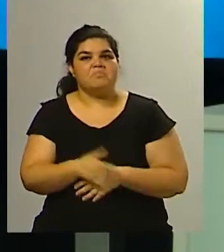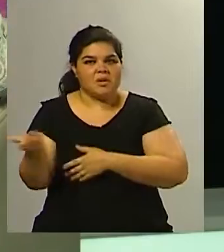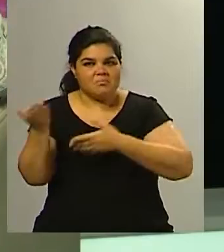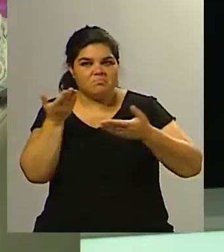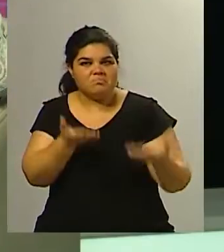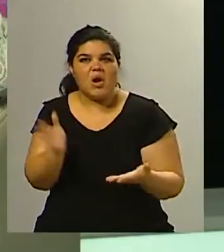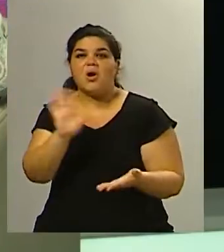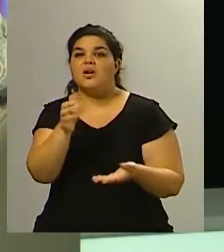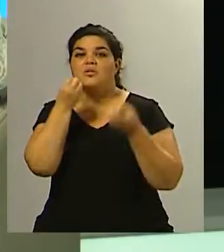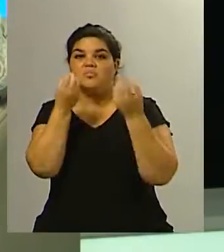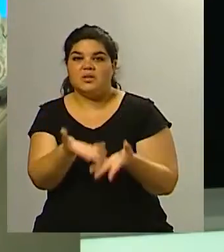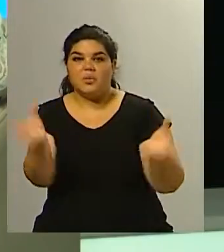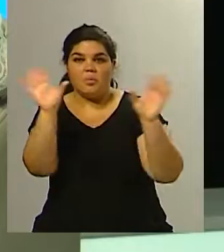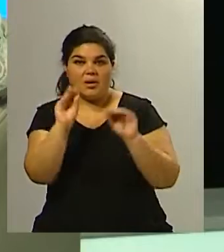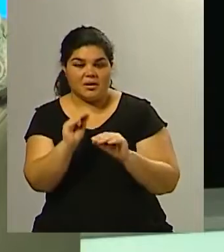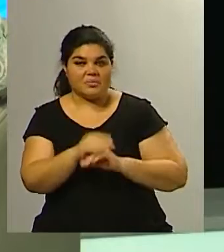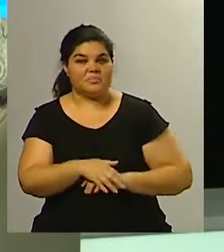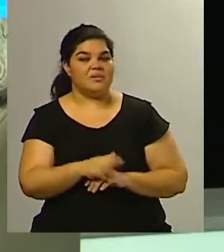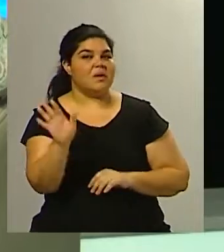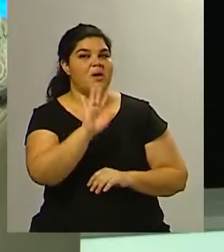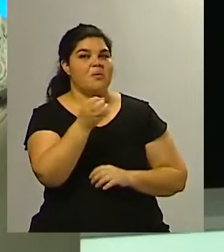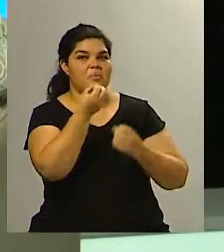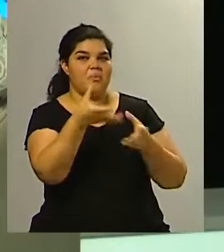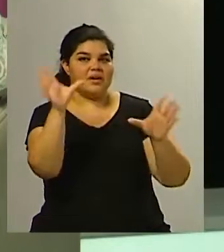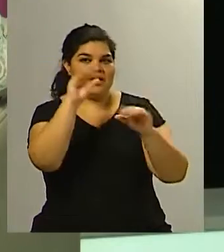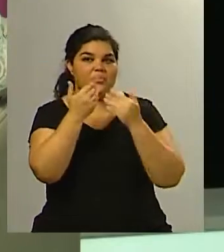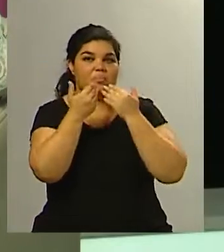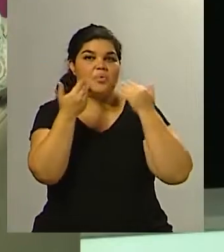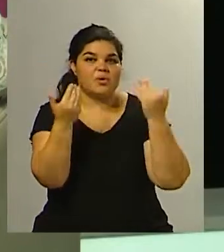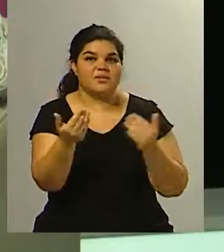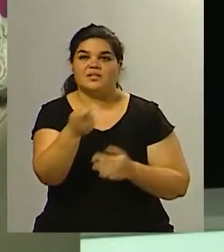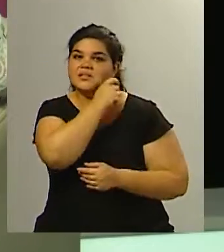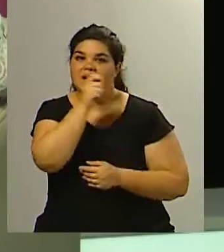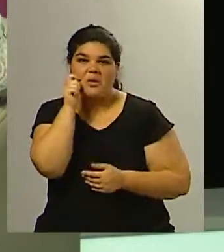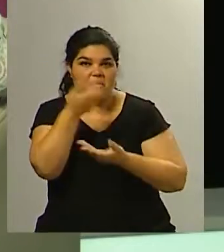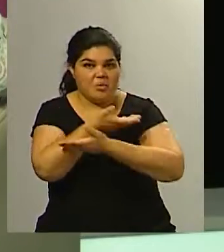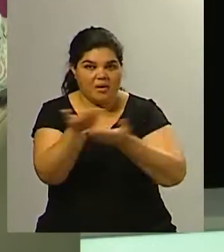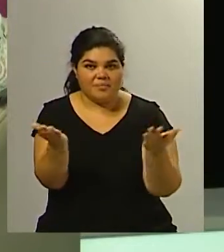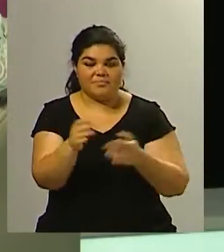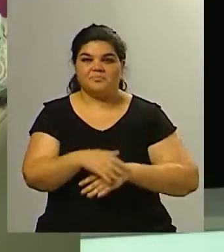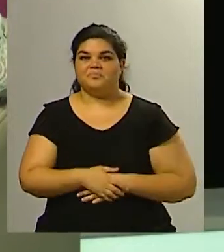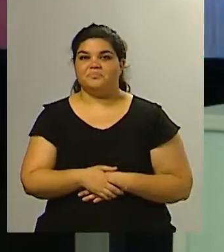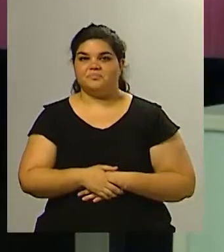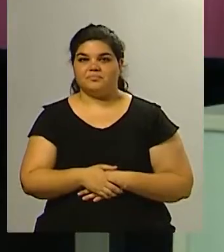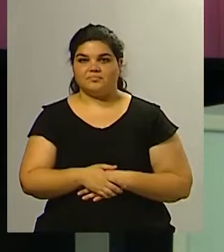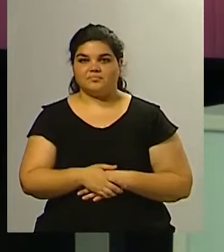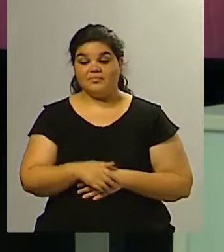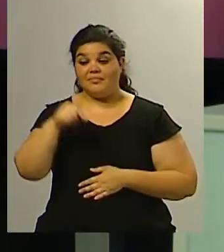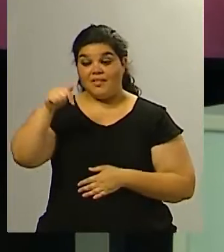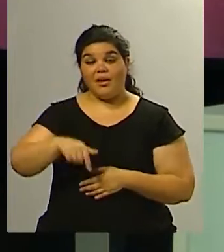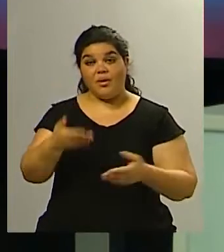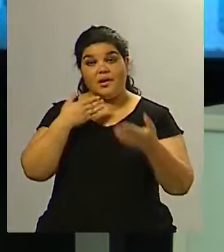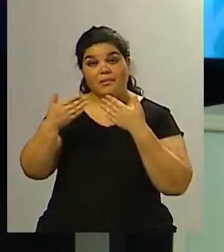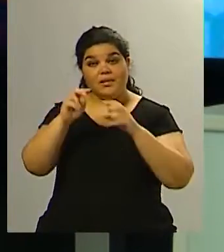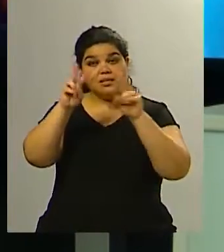bienvenida. Nora, ¿cómo estás? Buenas noches. Hola, buenas noches, Claudia. Muchas gracias y saludo a toda la audiencia. Bueno, hablemos un poquito cómo es el tema de la